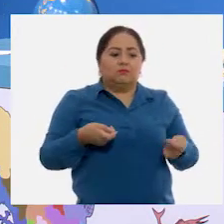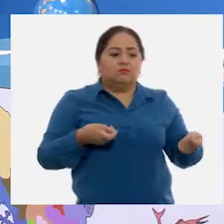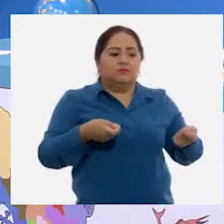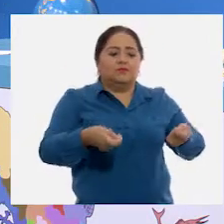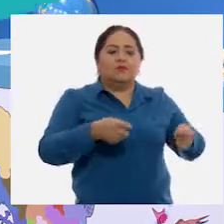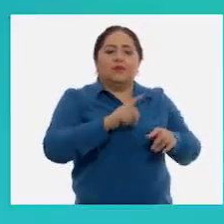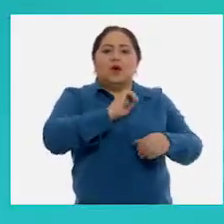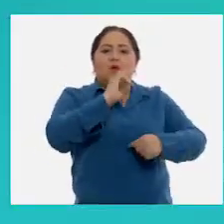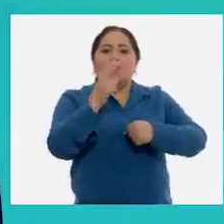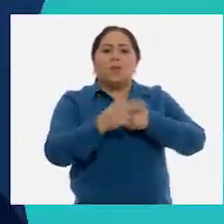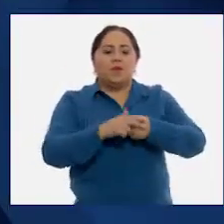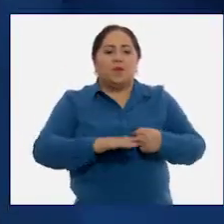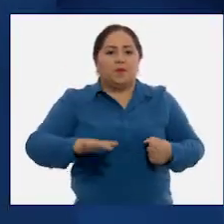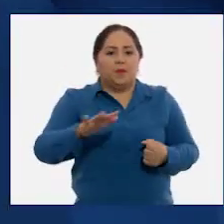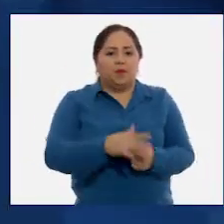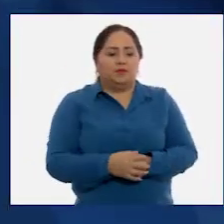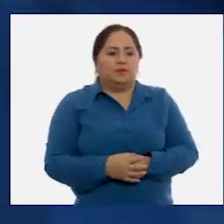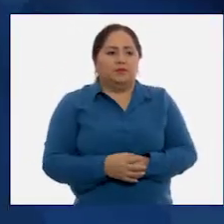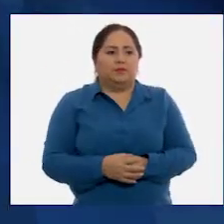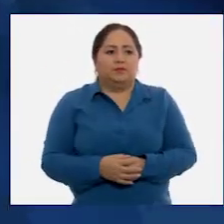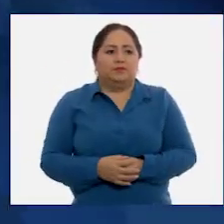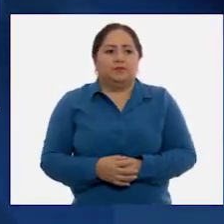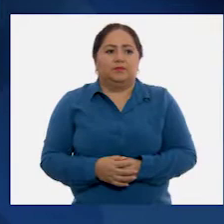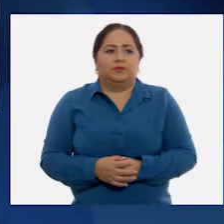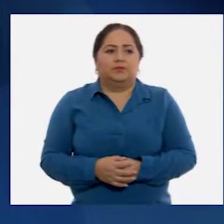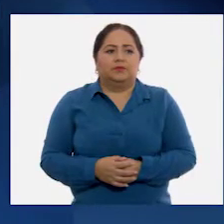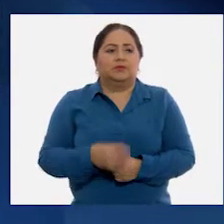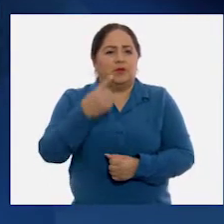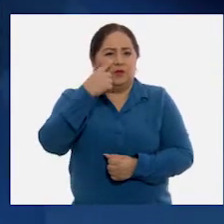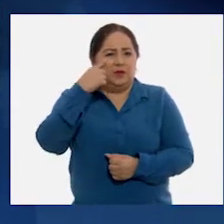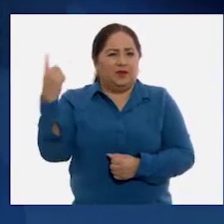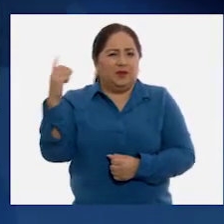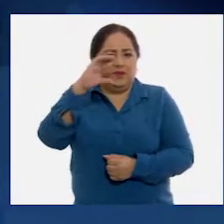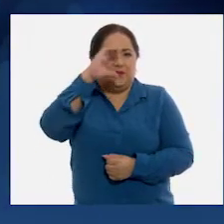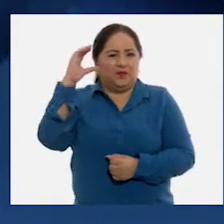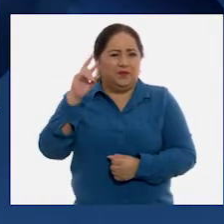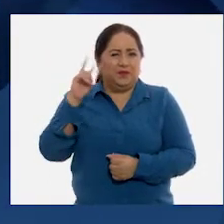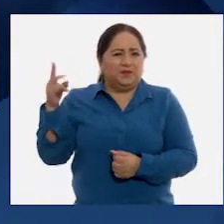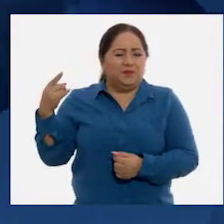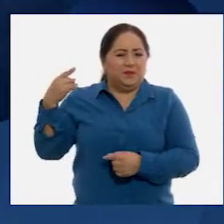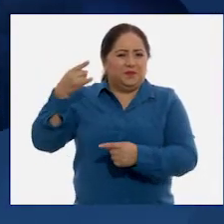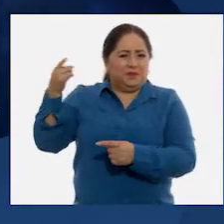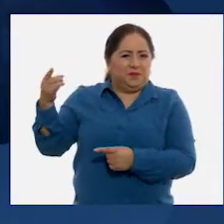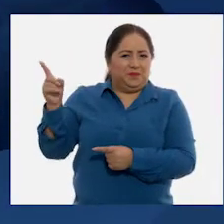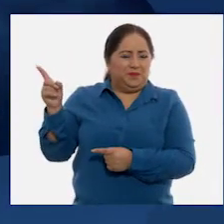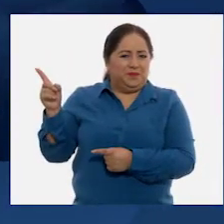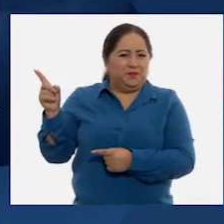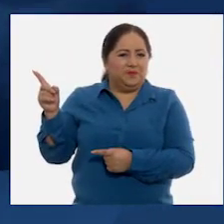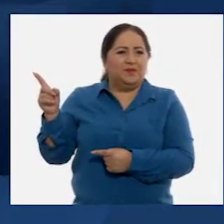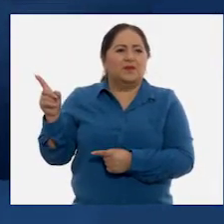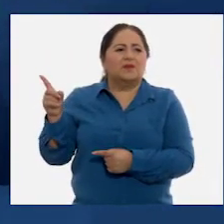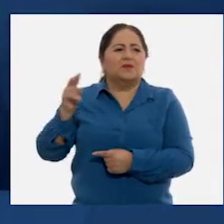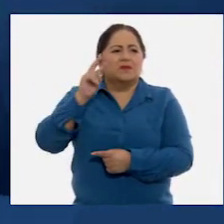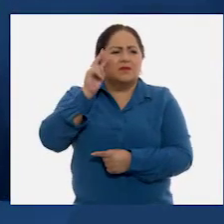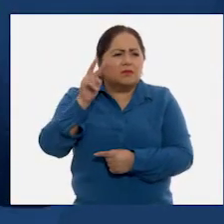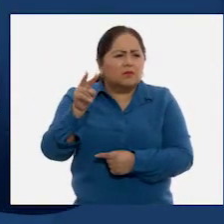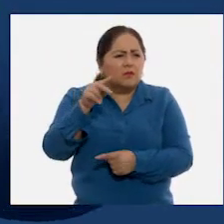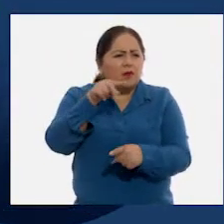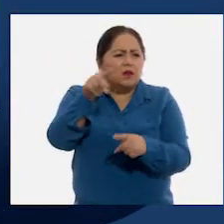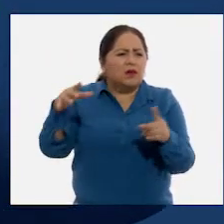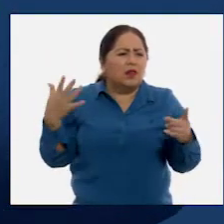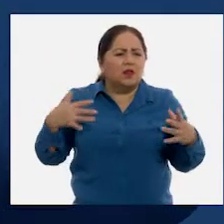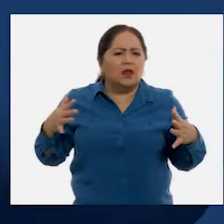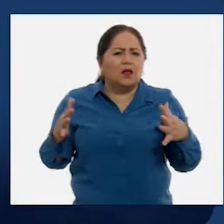Europa. ¡Ay, qué barbaridad! Y fíjate que en esta imagen que te estamos presentando, se puede